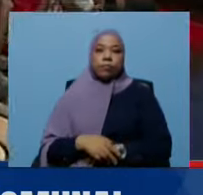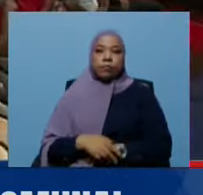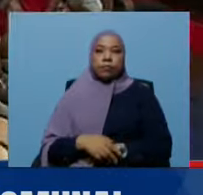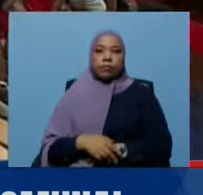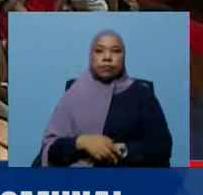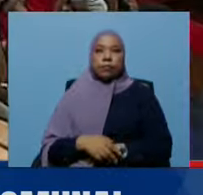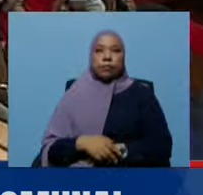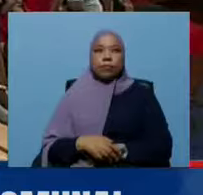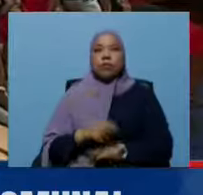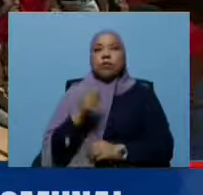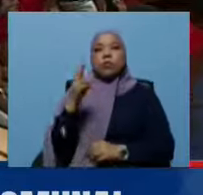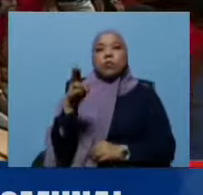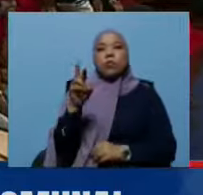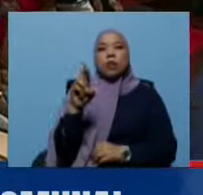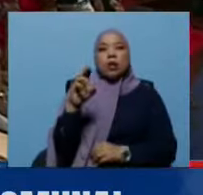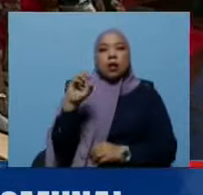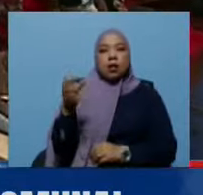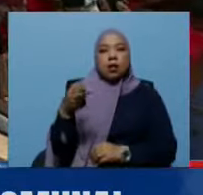Urachiche,